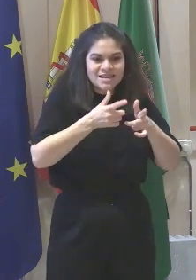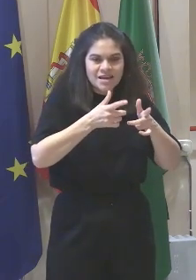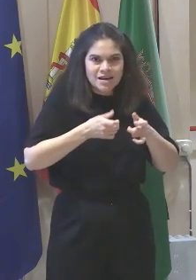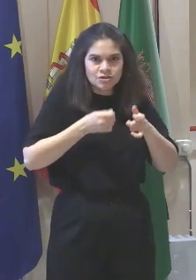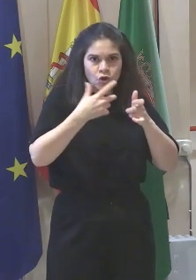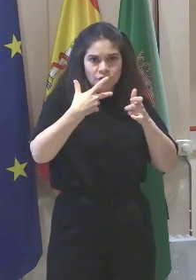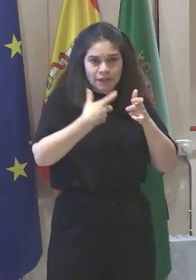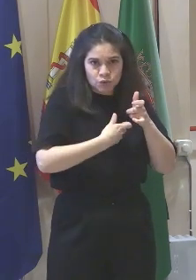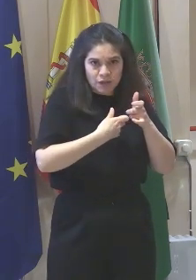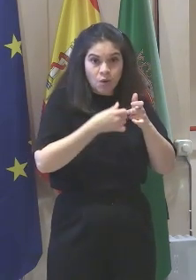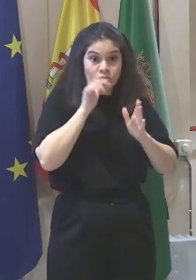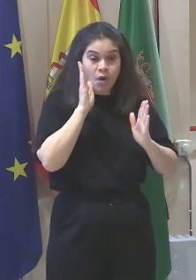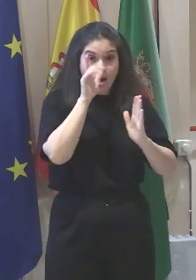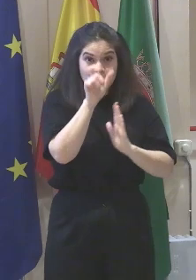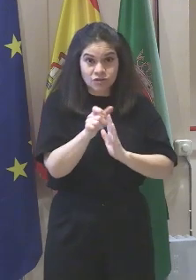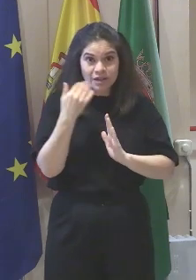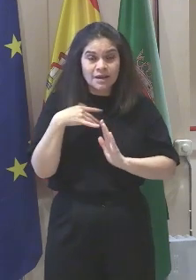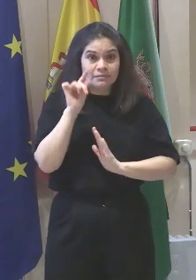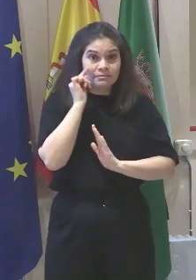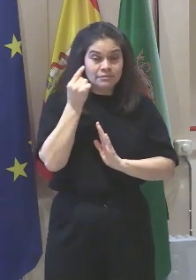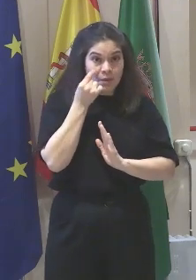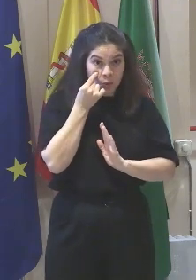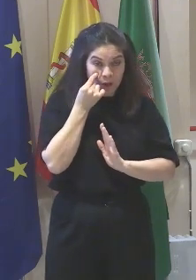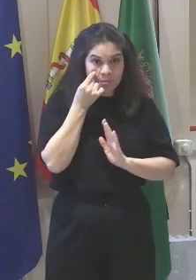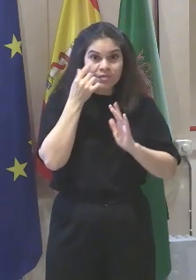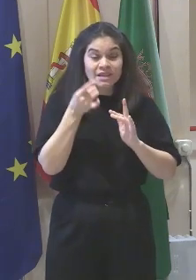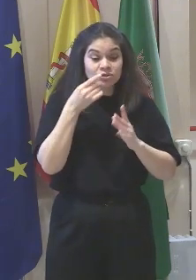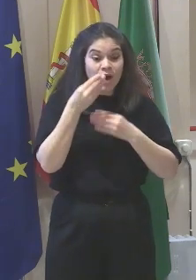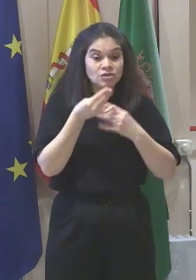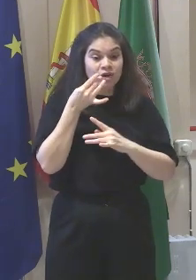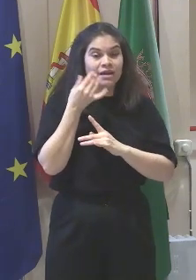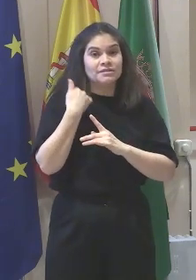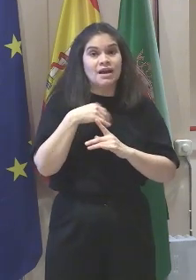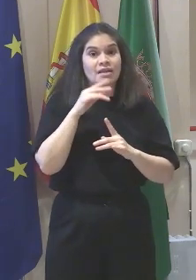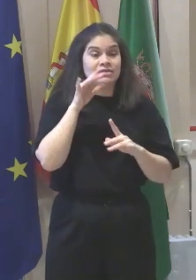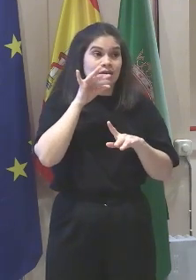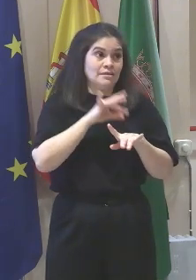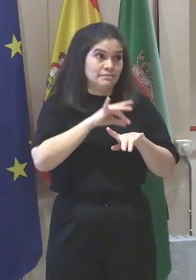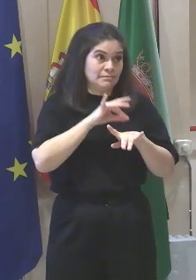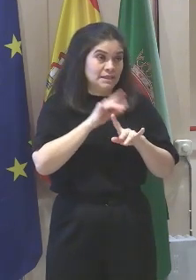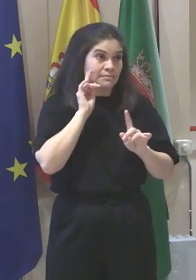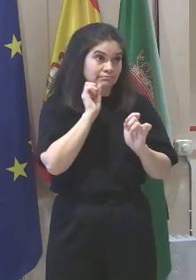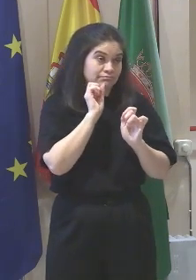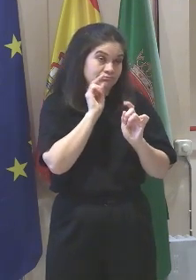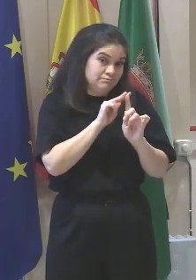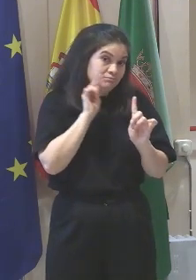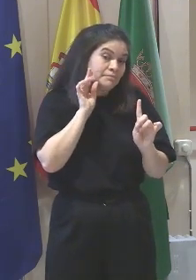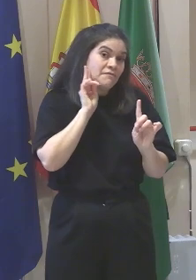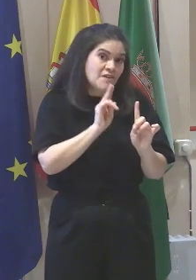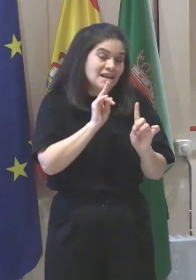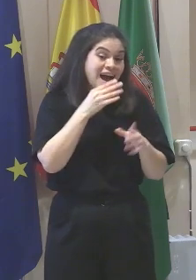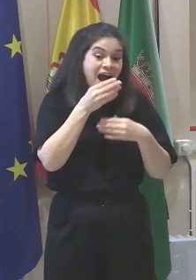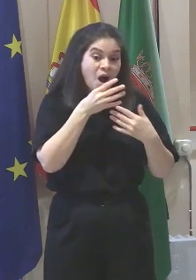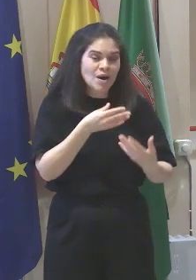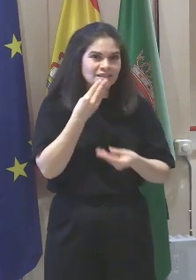insulina cuando una persona debuta. Y esto ha hecho que después, desde el punto de vista de la medicina personalizada, pues ahora se está haciendo un ensayo